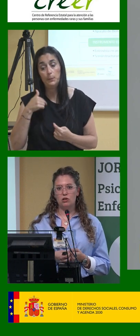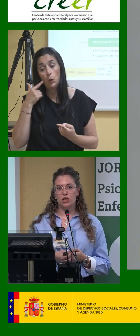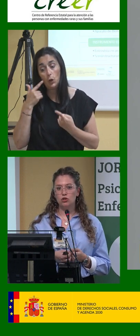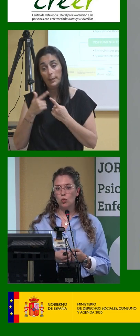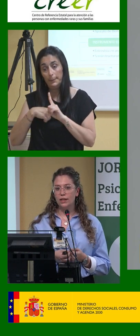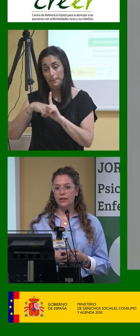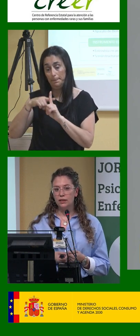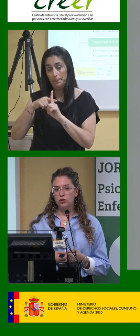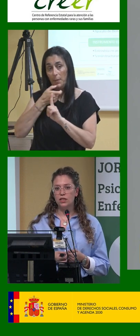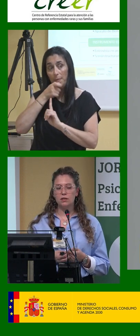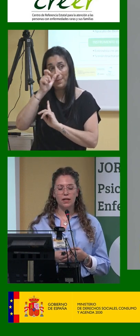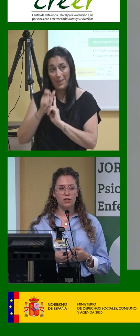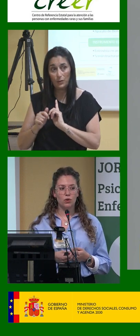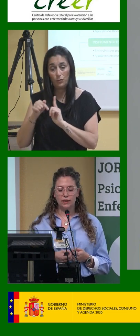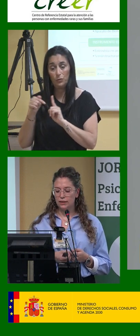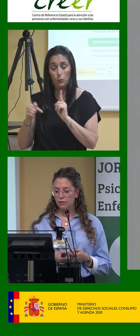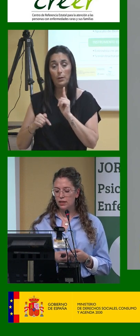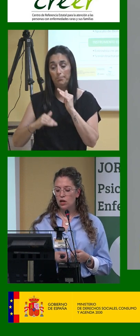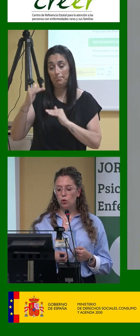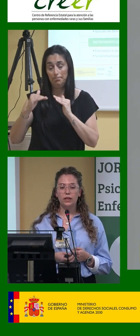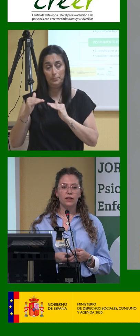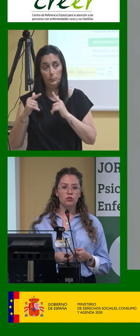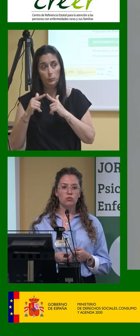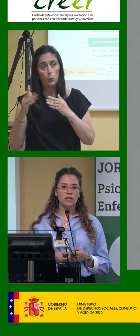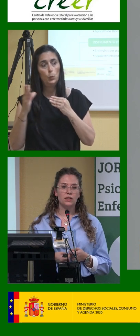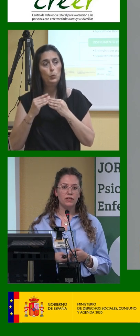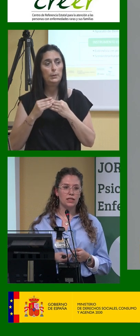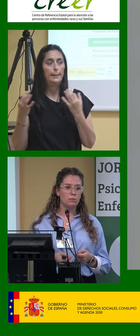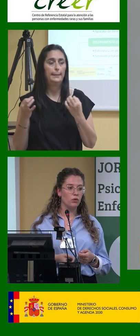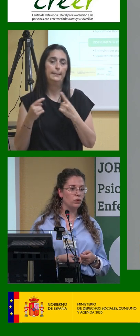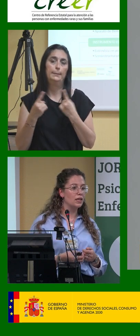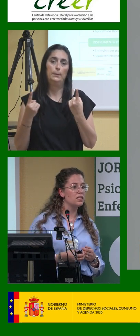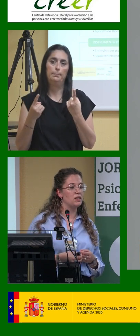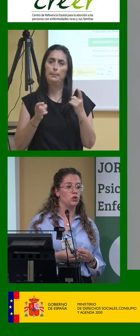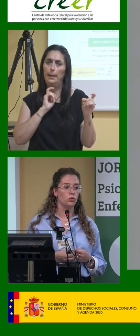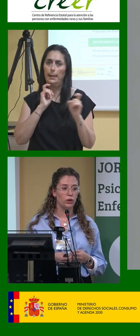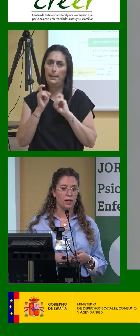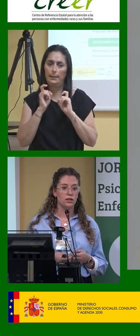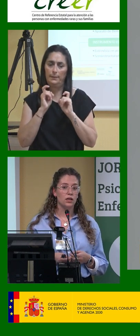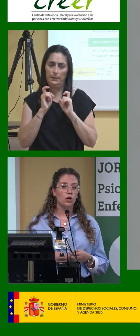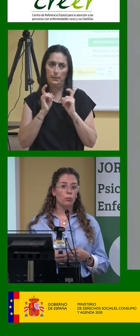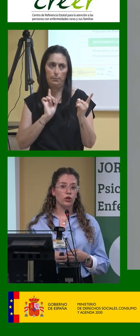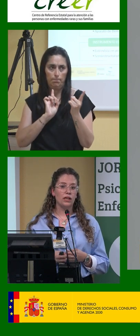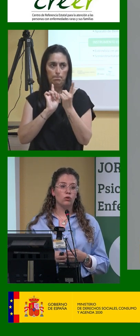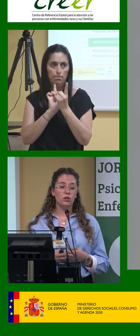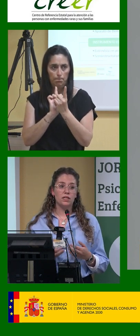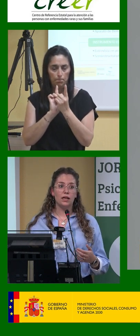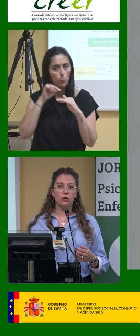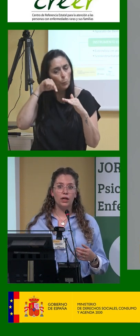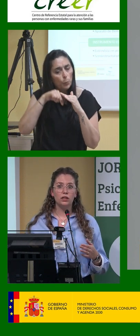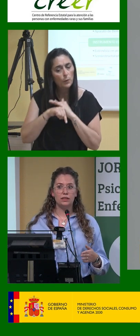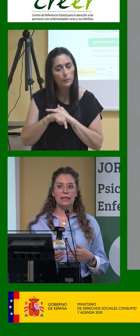medir los datos cualitativos, esas variables cualitativas, utilizamos unas entrevistas en profundidad semiestructuradas, porque